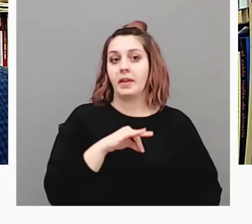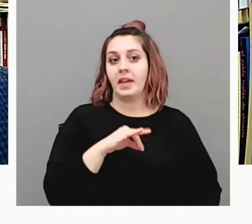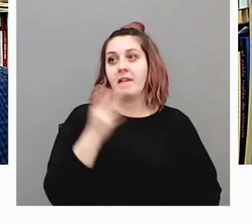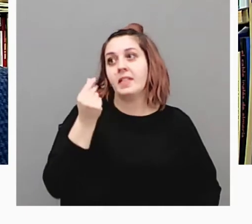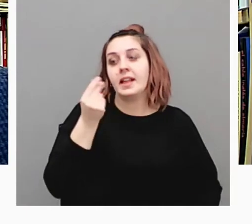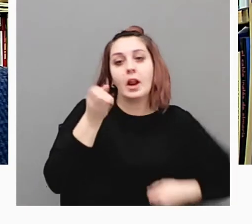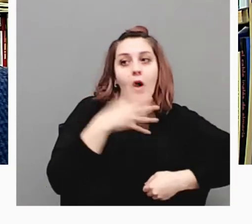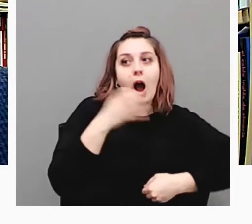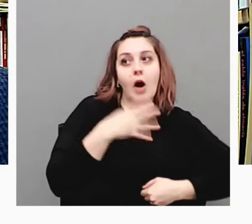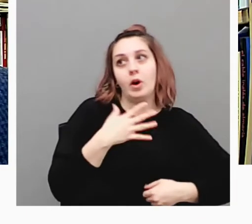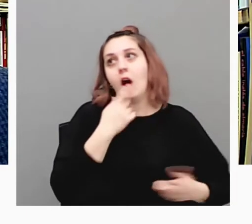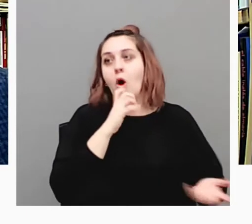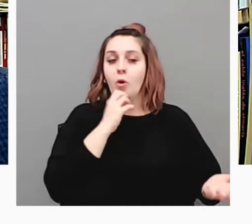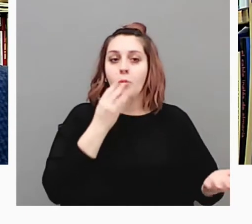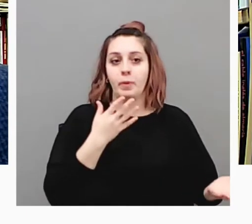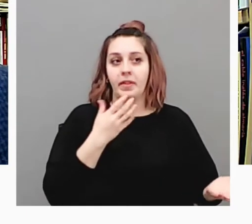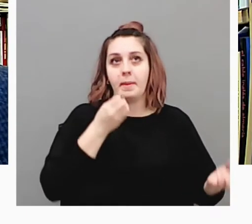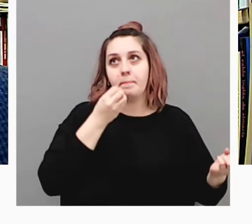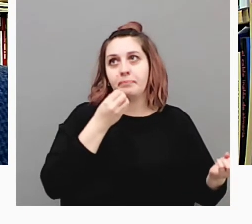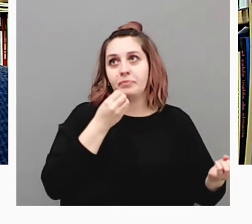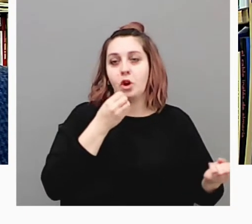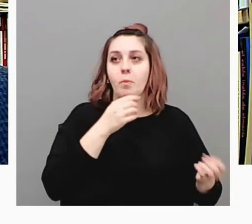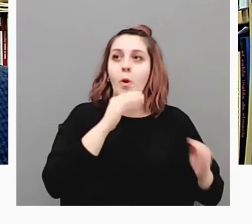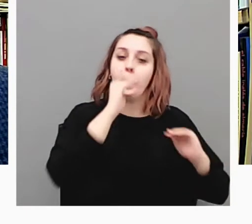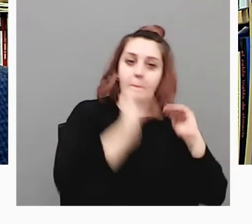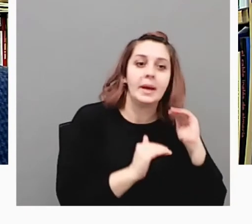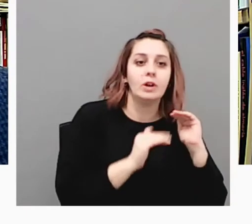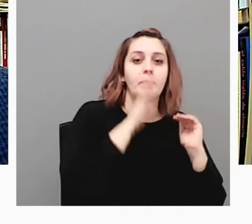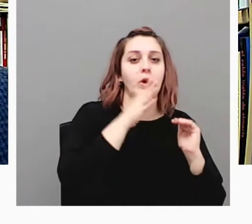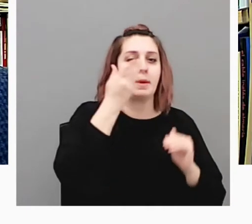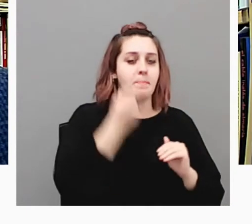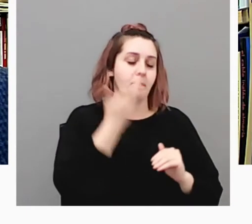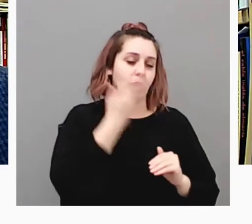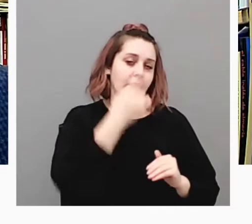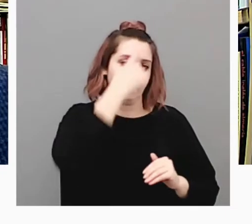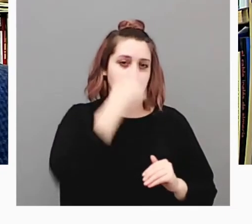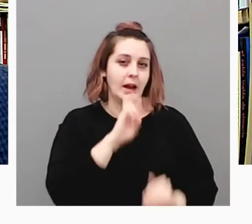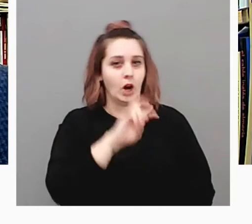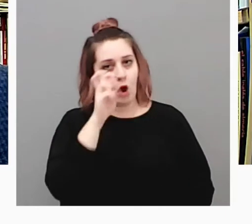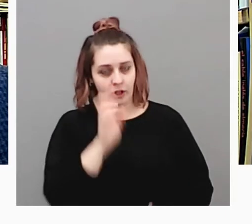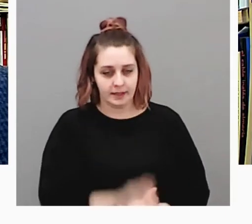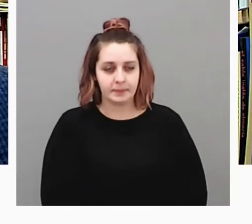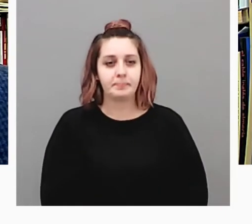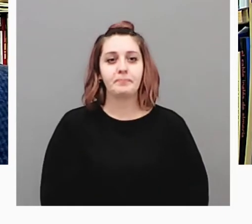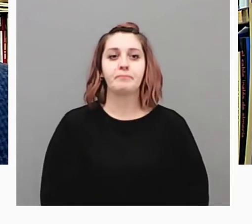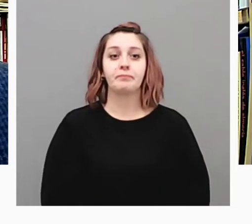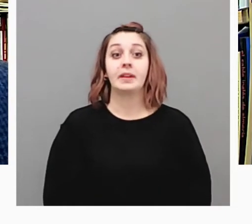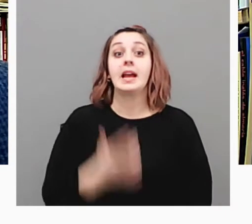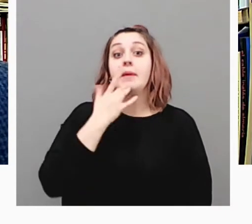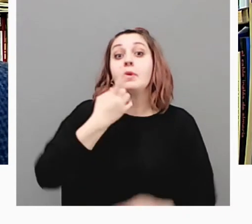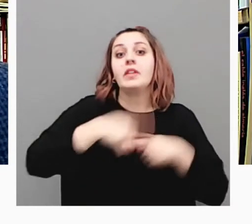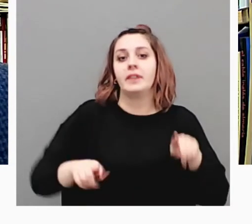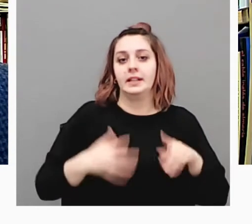visitantes y turistas a esta empresa. Por supuesto que esto implica también un compromiso. No es lo mismo tener una fábrica